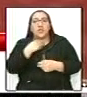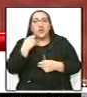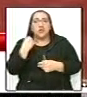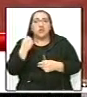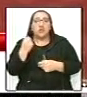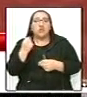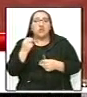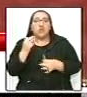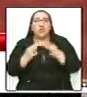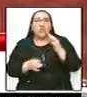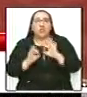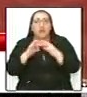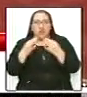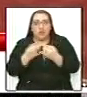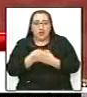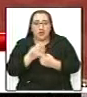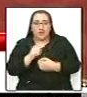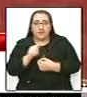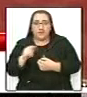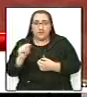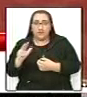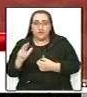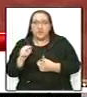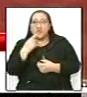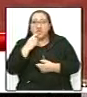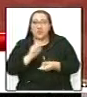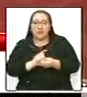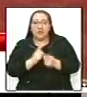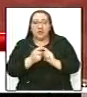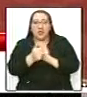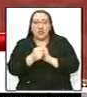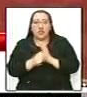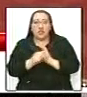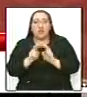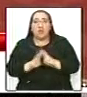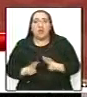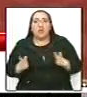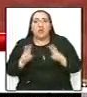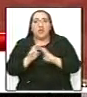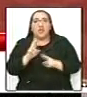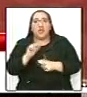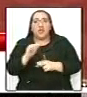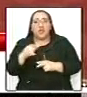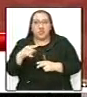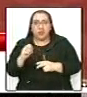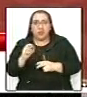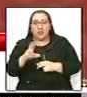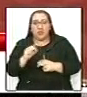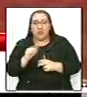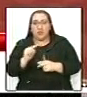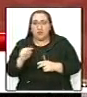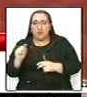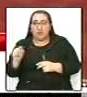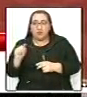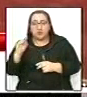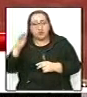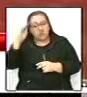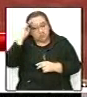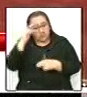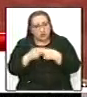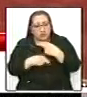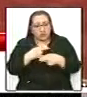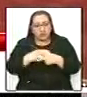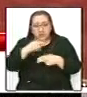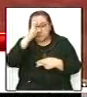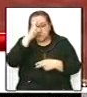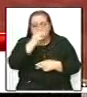de familia, 3 puntos suspensivos. Debe decir artículo 28, valoración del riesgo, 3 puntos suspensivos. La Policía Nacional del Perú y